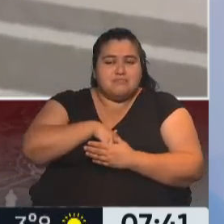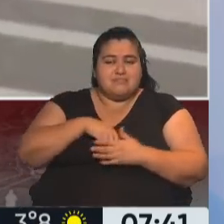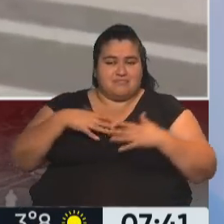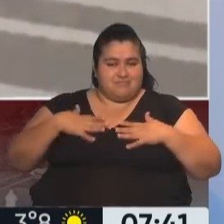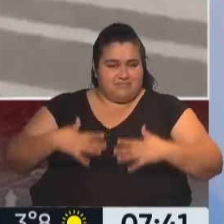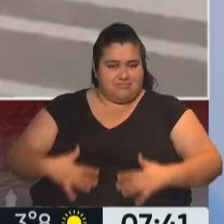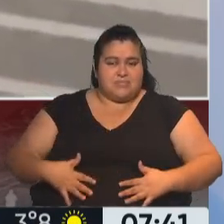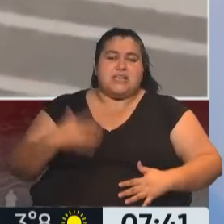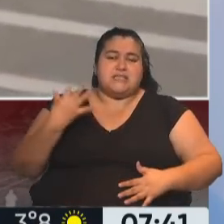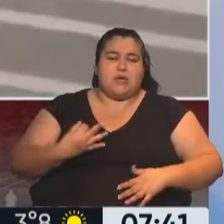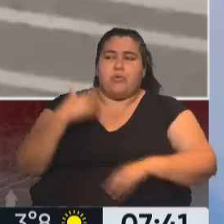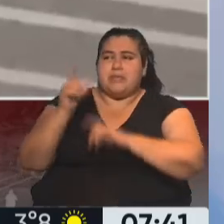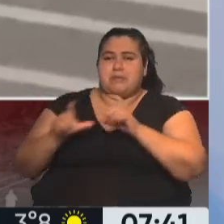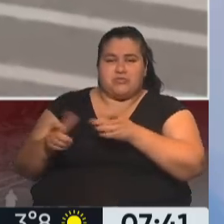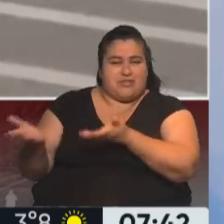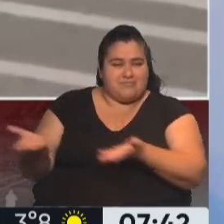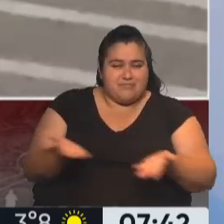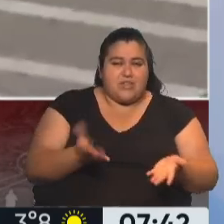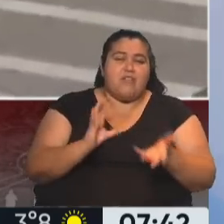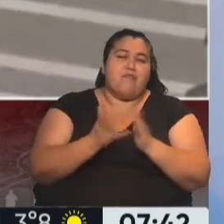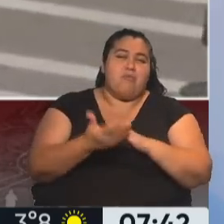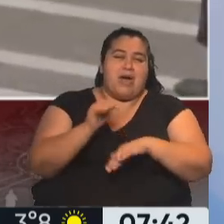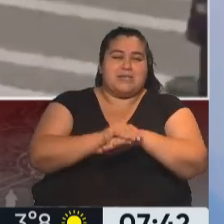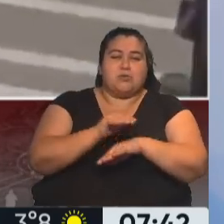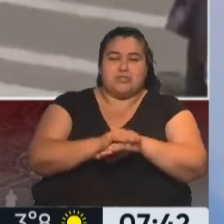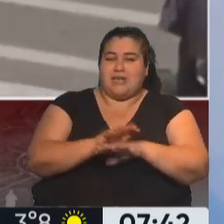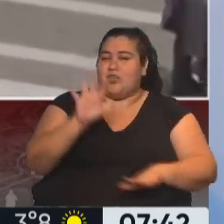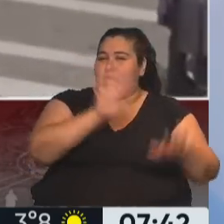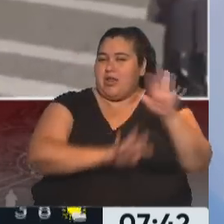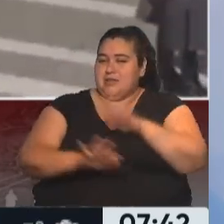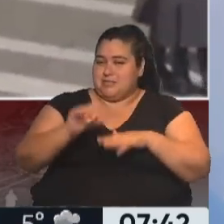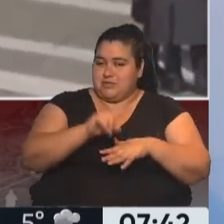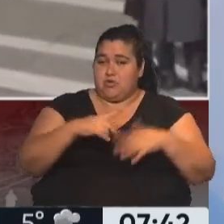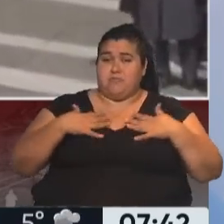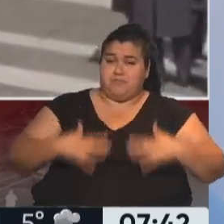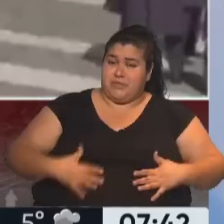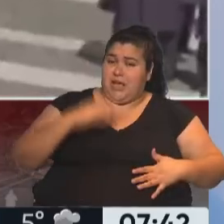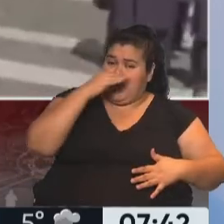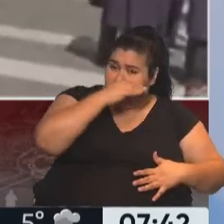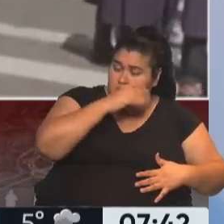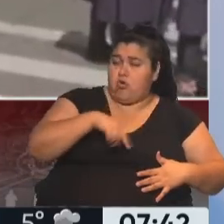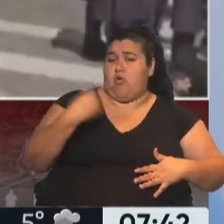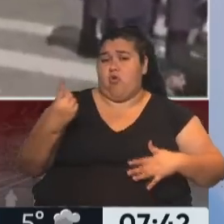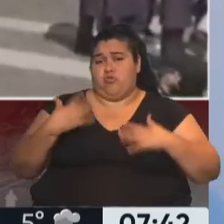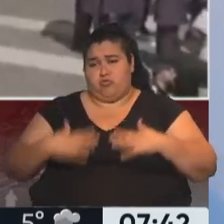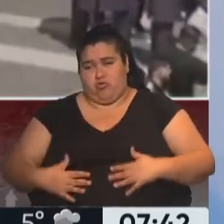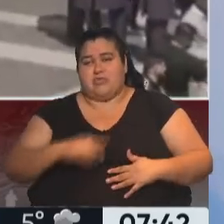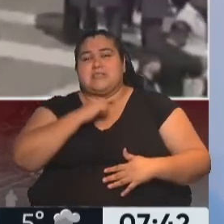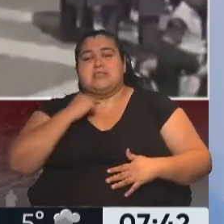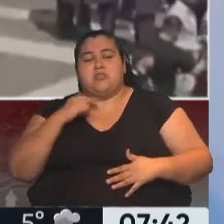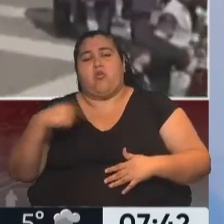están haciendo pasar a la gente, son como maestros de ceremonia. Los que están de negro son sacerdotes, los que están de pueden ser